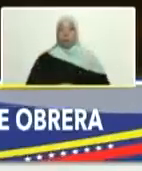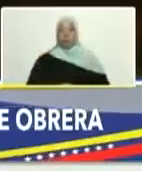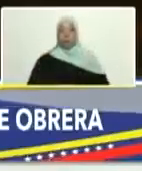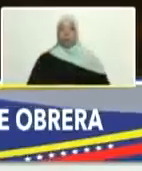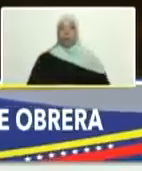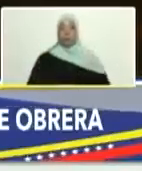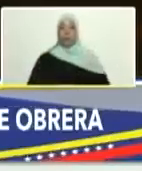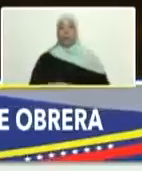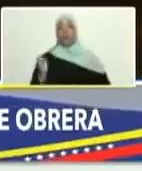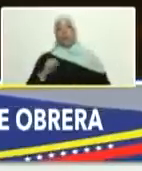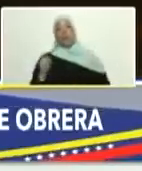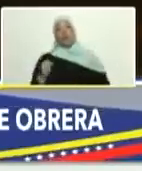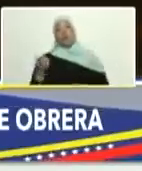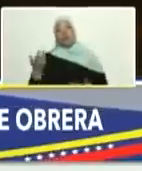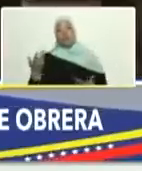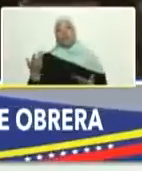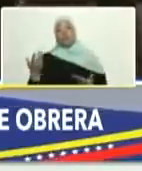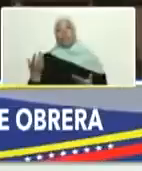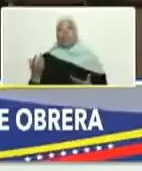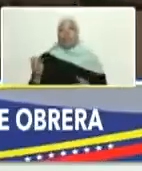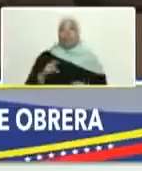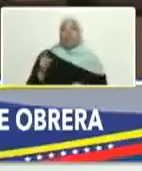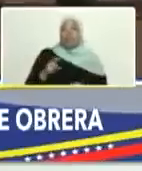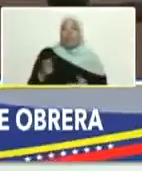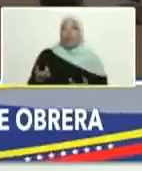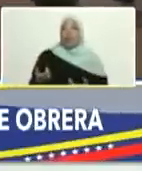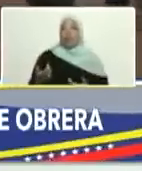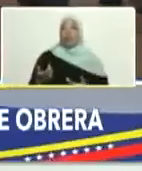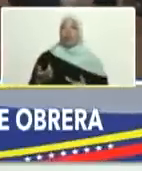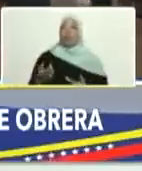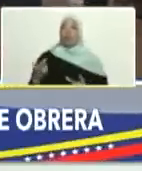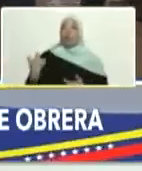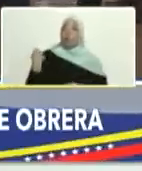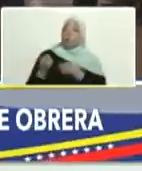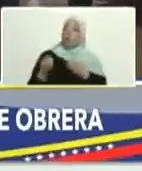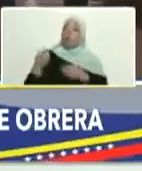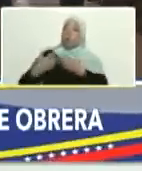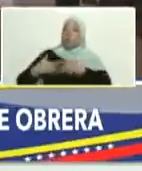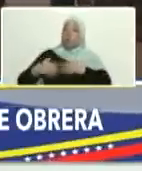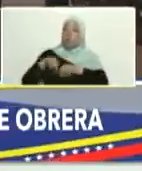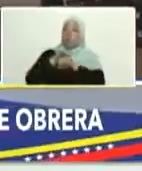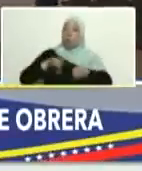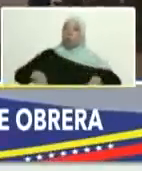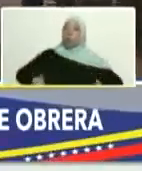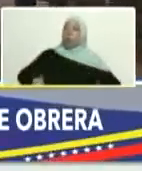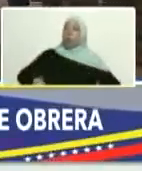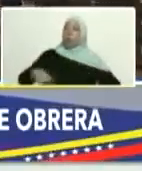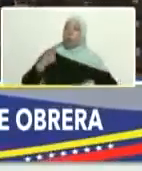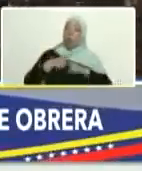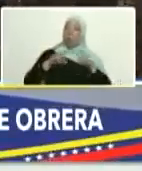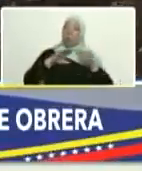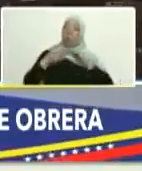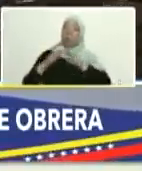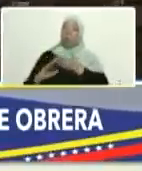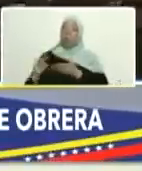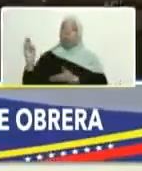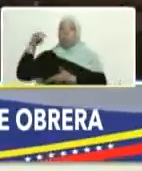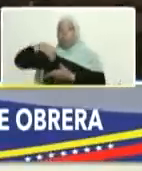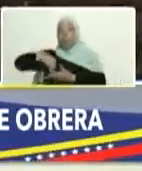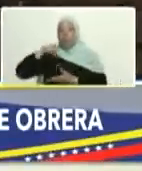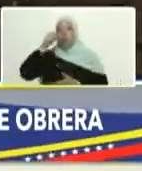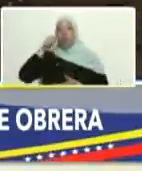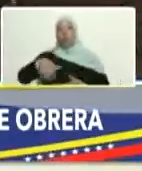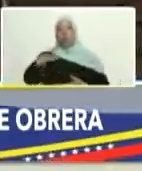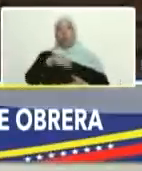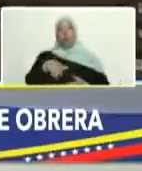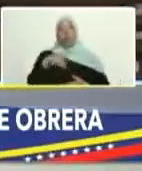Claro, vale, si yo dije, pero bueno, me dijeron, no, vamos a hacerlo en Guayana, aquí en los Valles del Tuy, porque toda la gente,